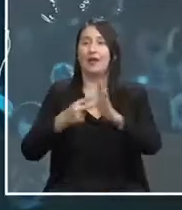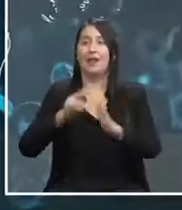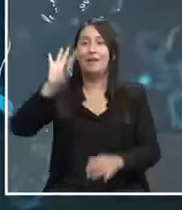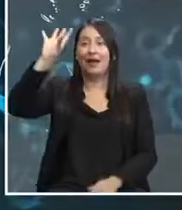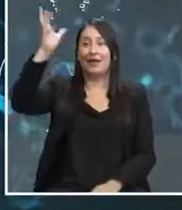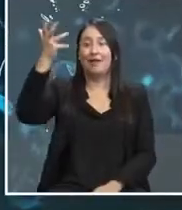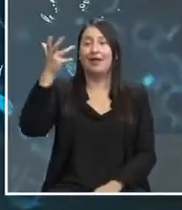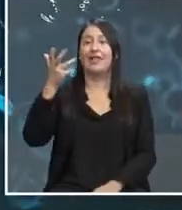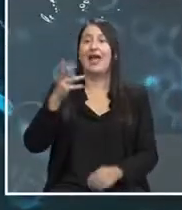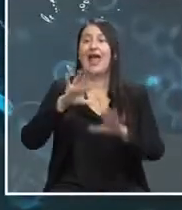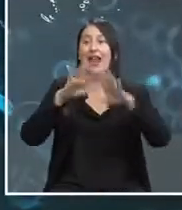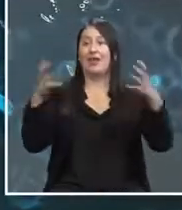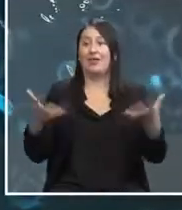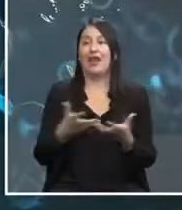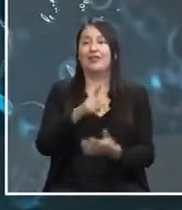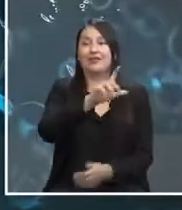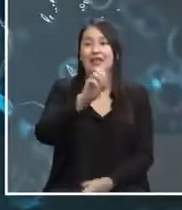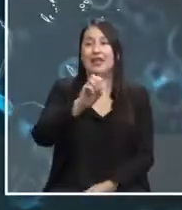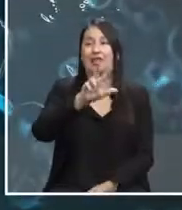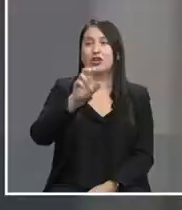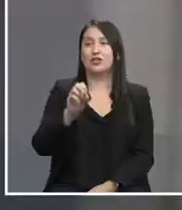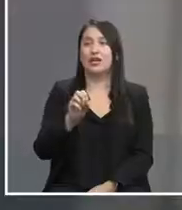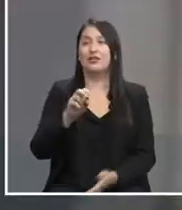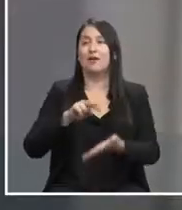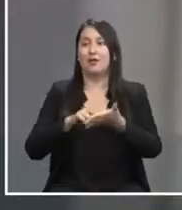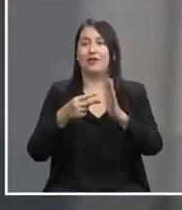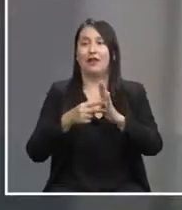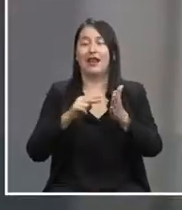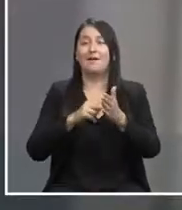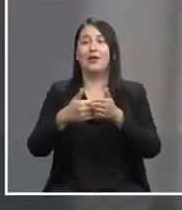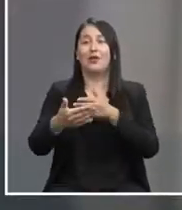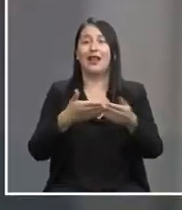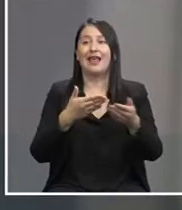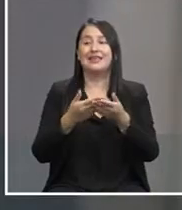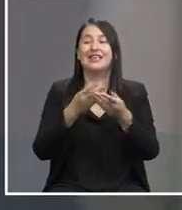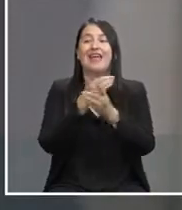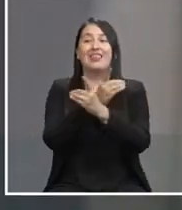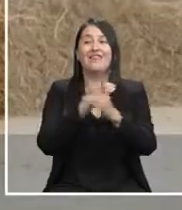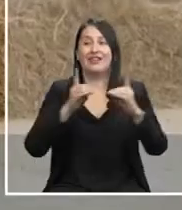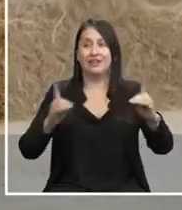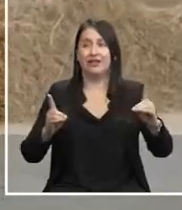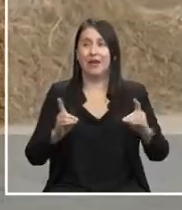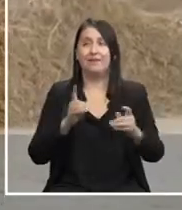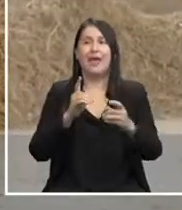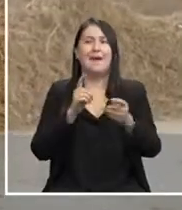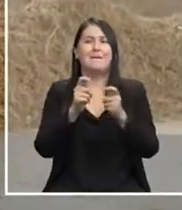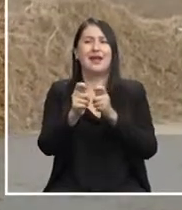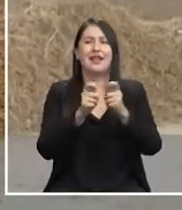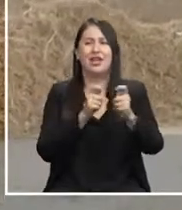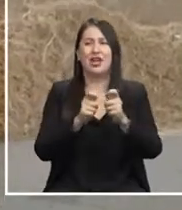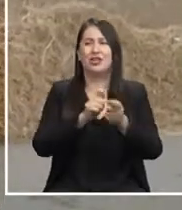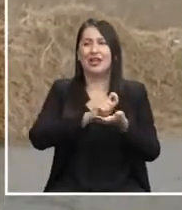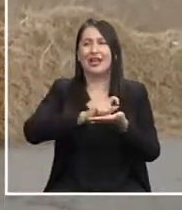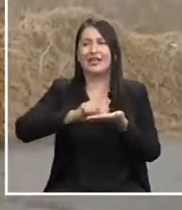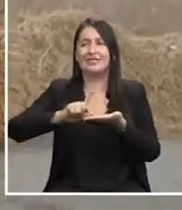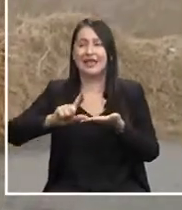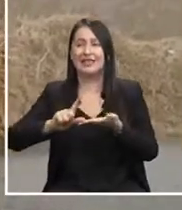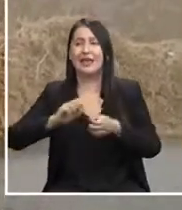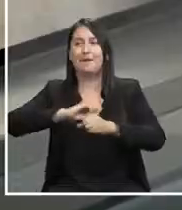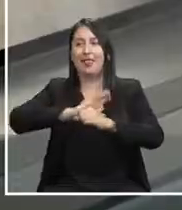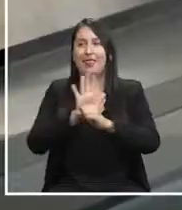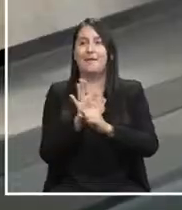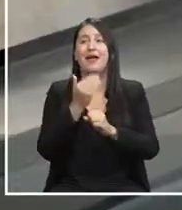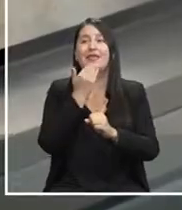70 al 80% del problema de la naturaleza por diversidad. El riesgo creciente de pandemias también está